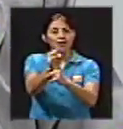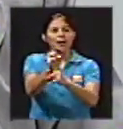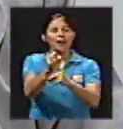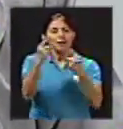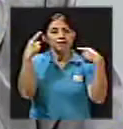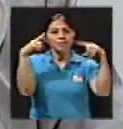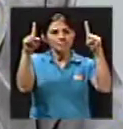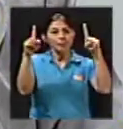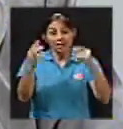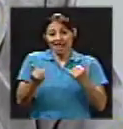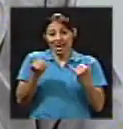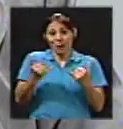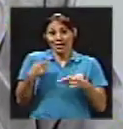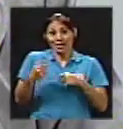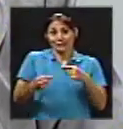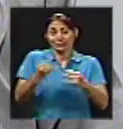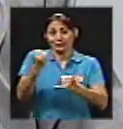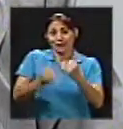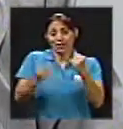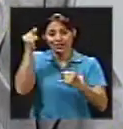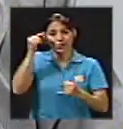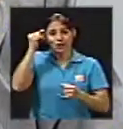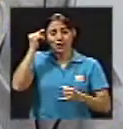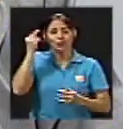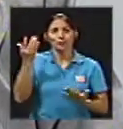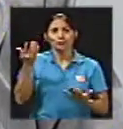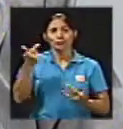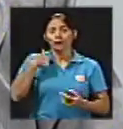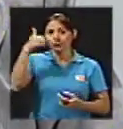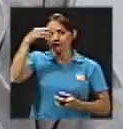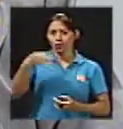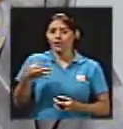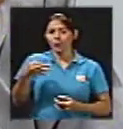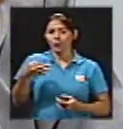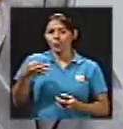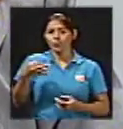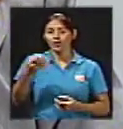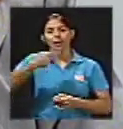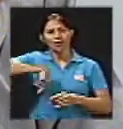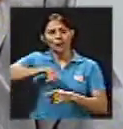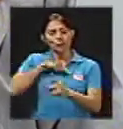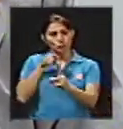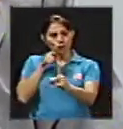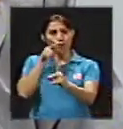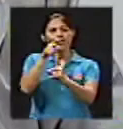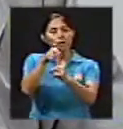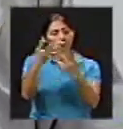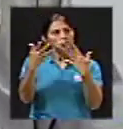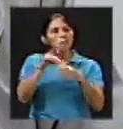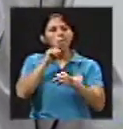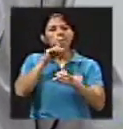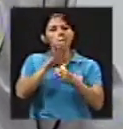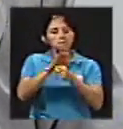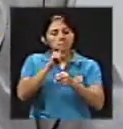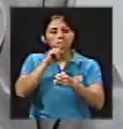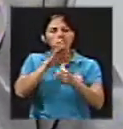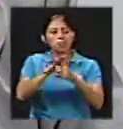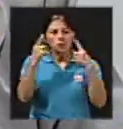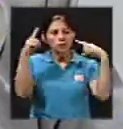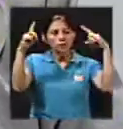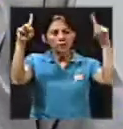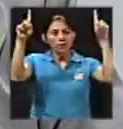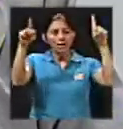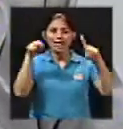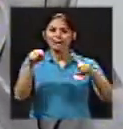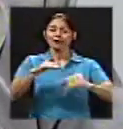del gobierno, pues, yo creo que en nuestro campo los objetivos se han venido cumpliendo, y esa es, pues, la mayor satisfacción que